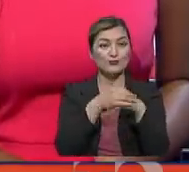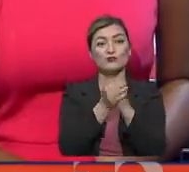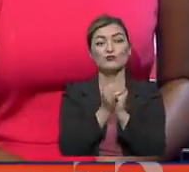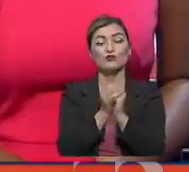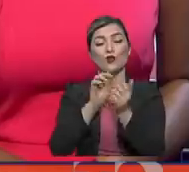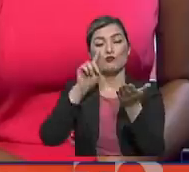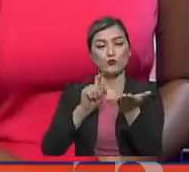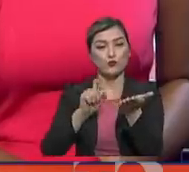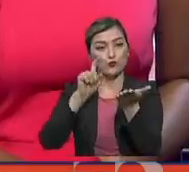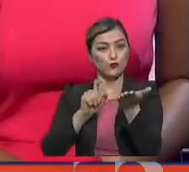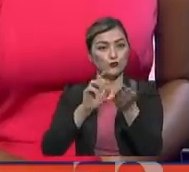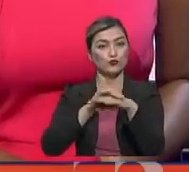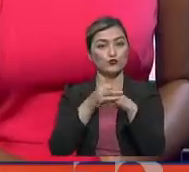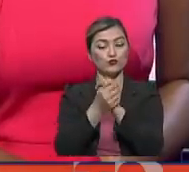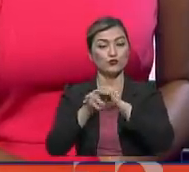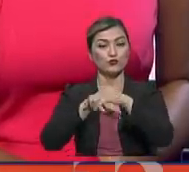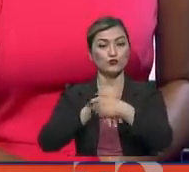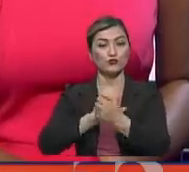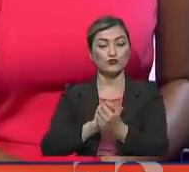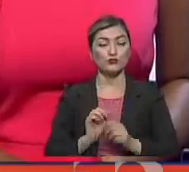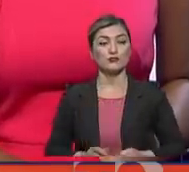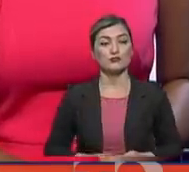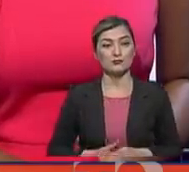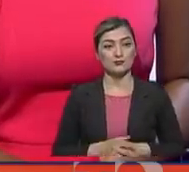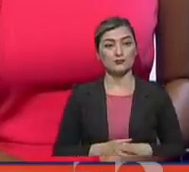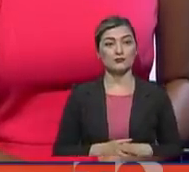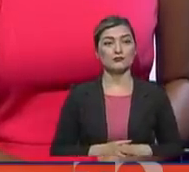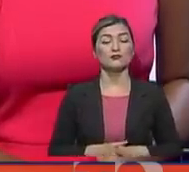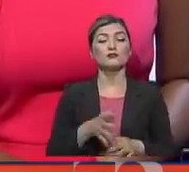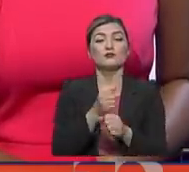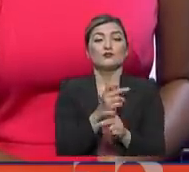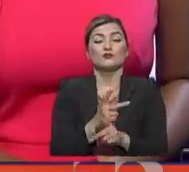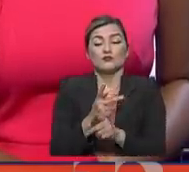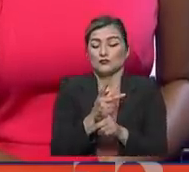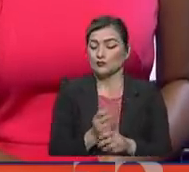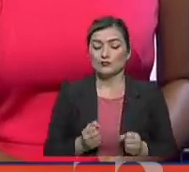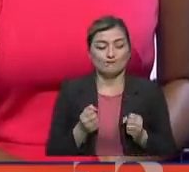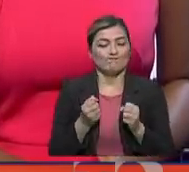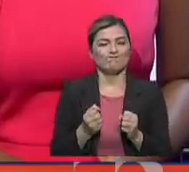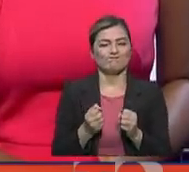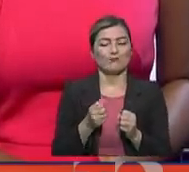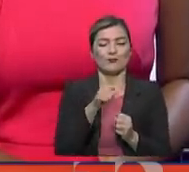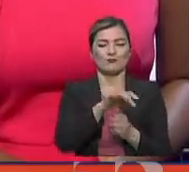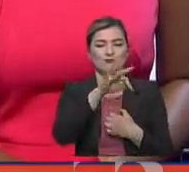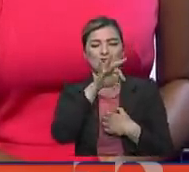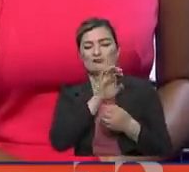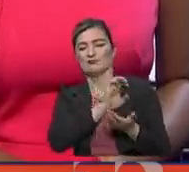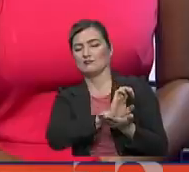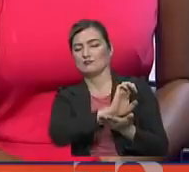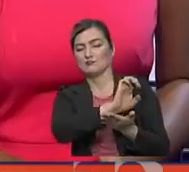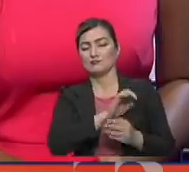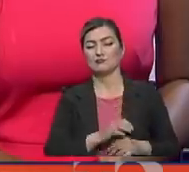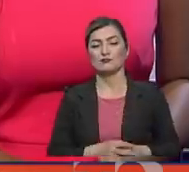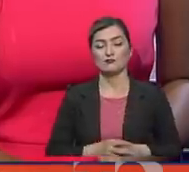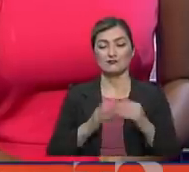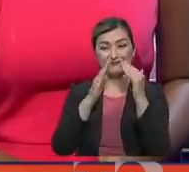ser alcohol también en este caso. Extrememos las medidas para evitar contagiarnos del coronavirus. Y también, cuando salga